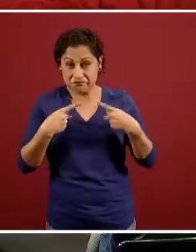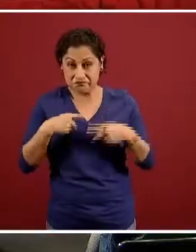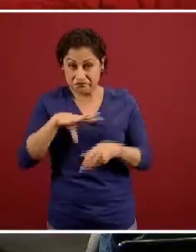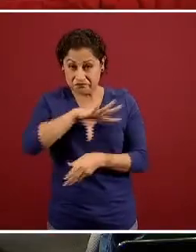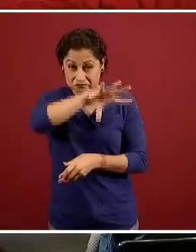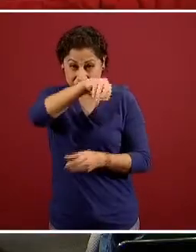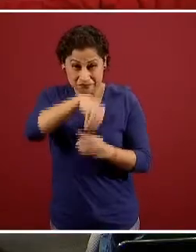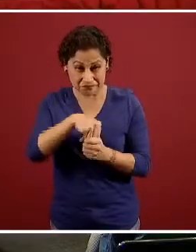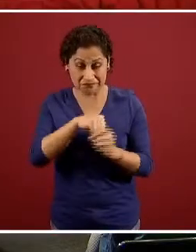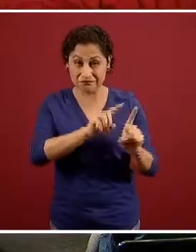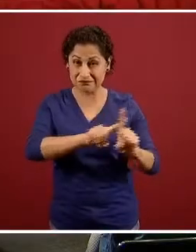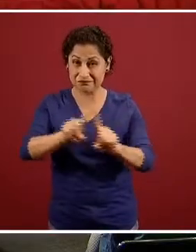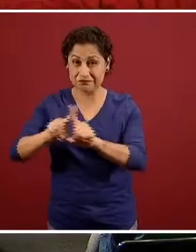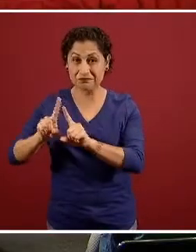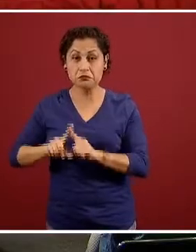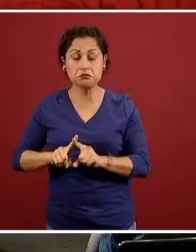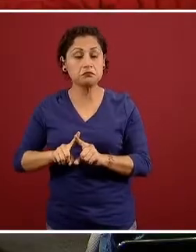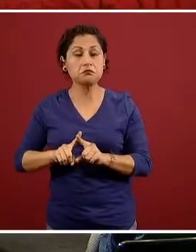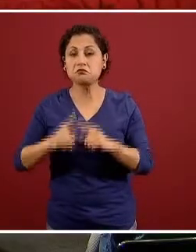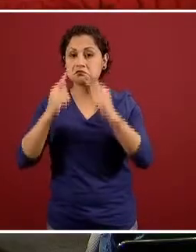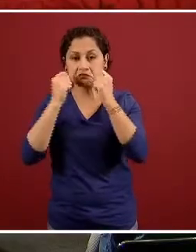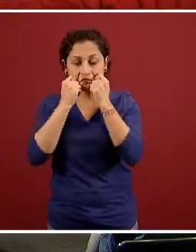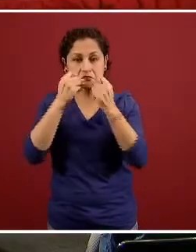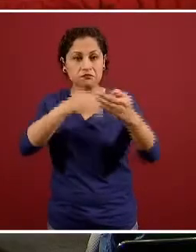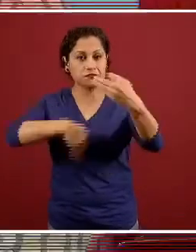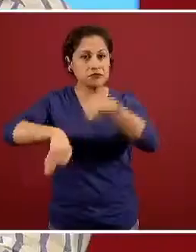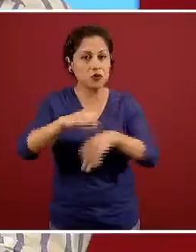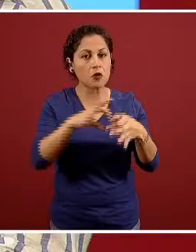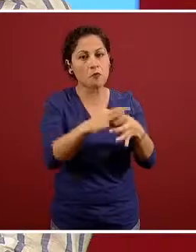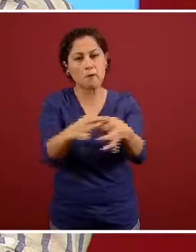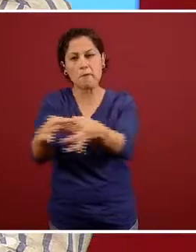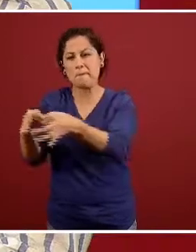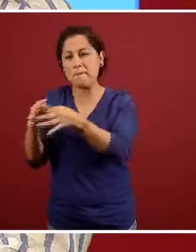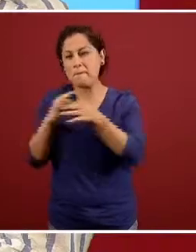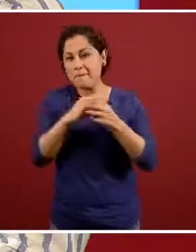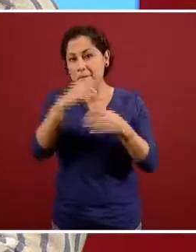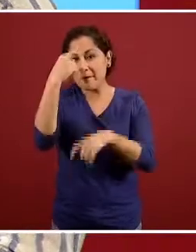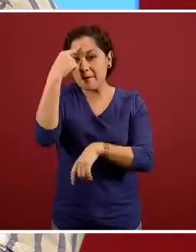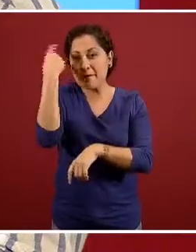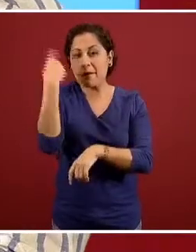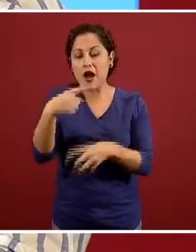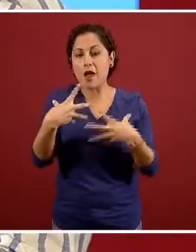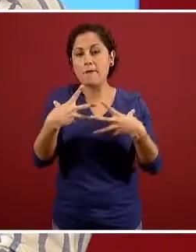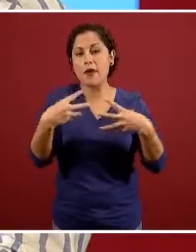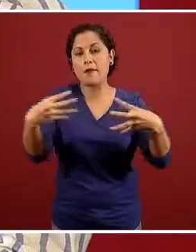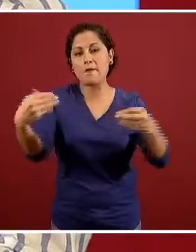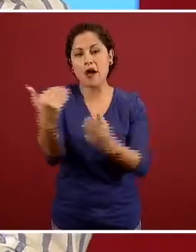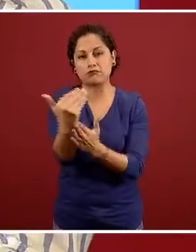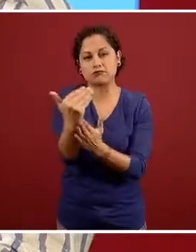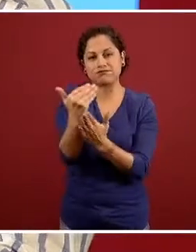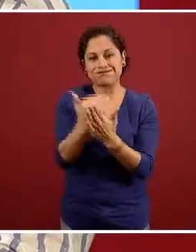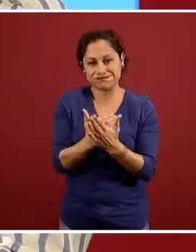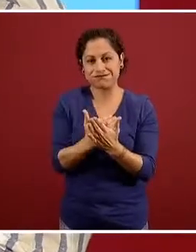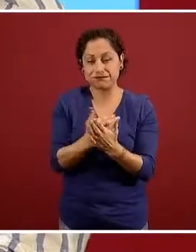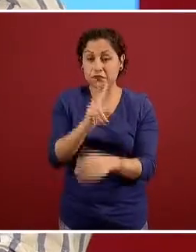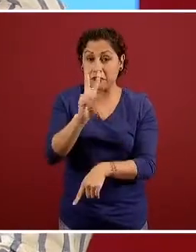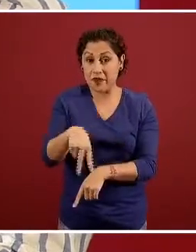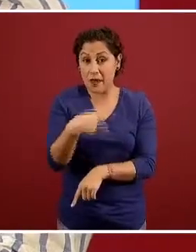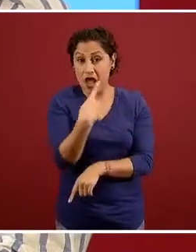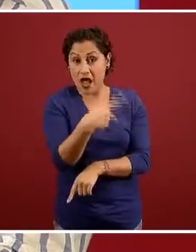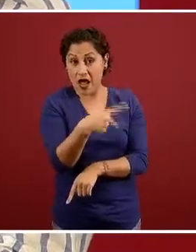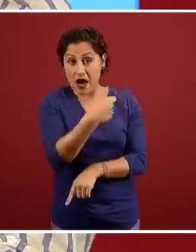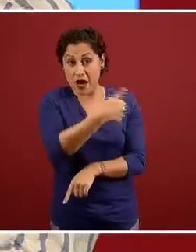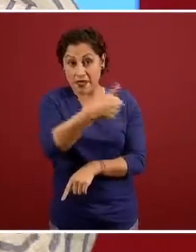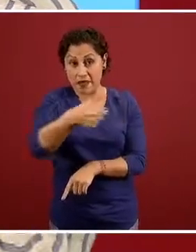con todas están colaborando por hacer más lenta la epidemia, haciendo un enorme sacrificio de sus vidas